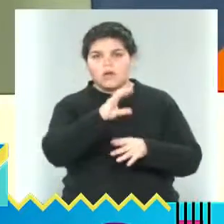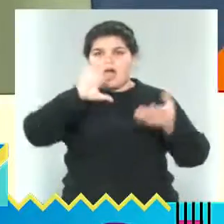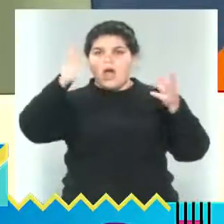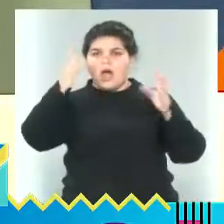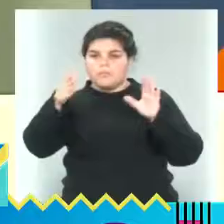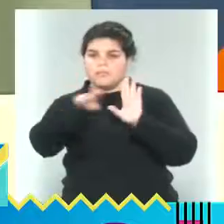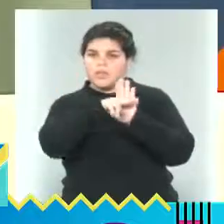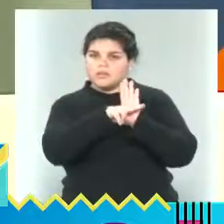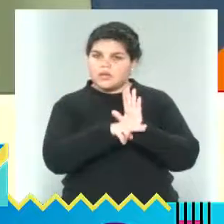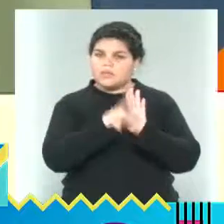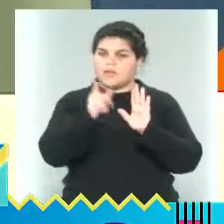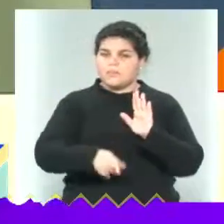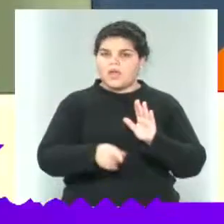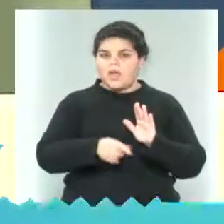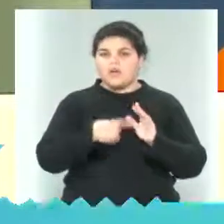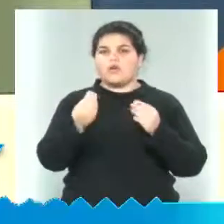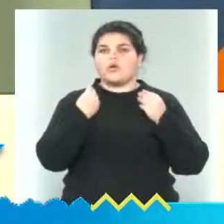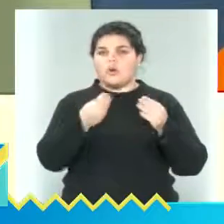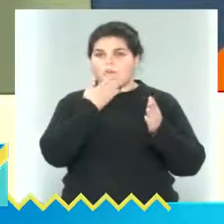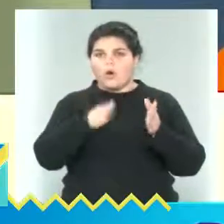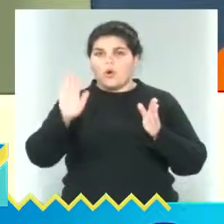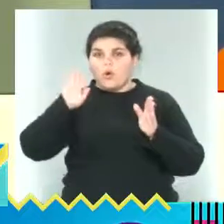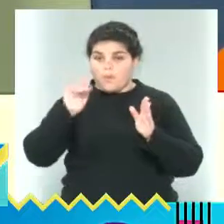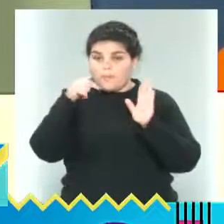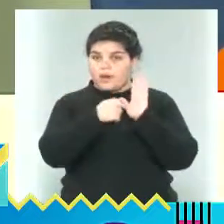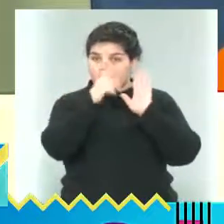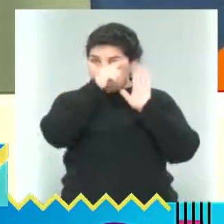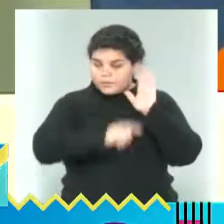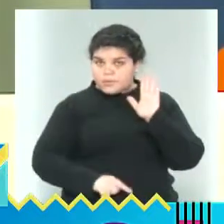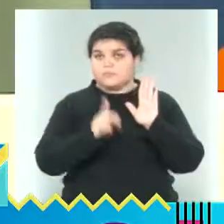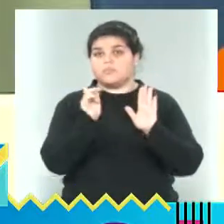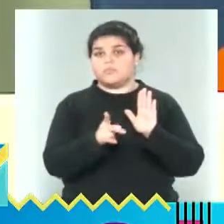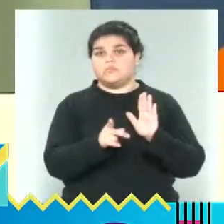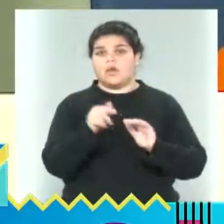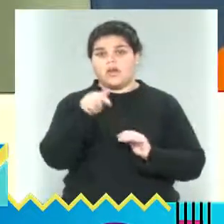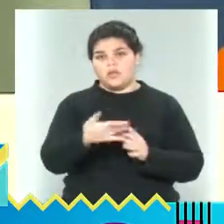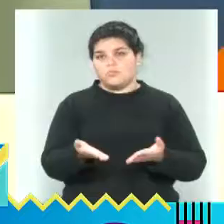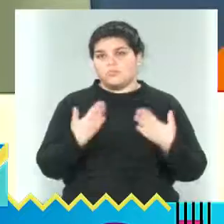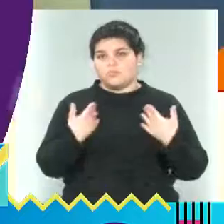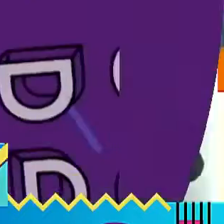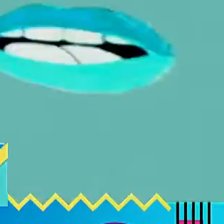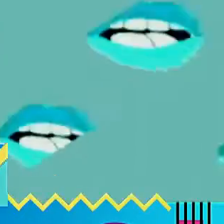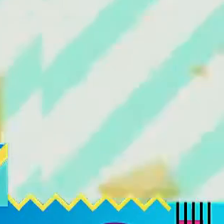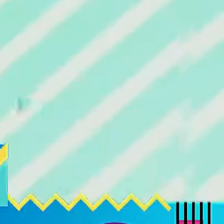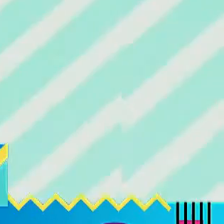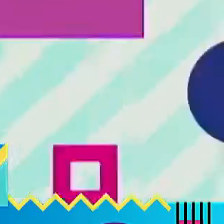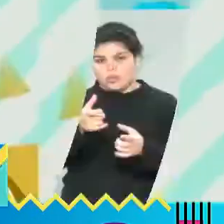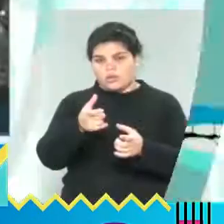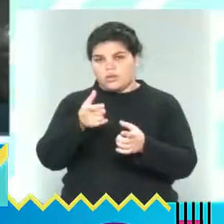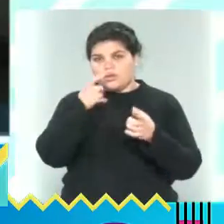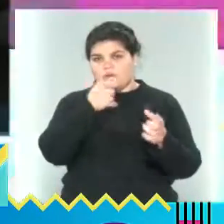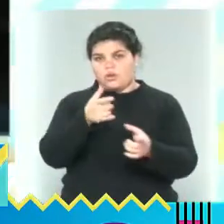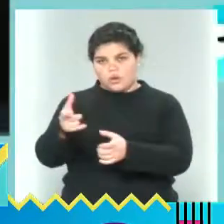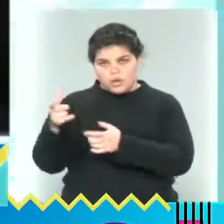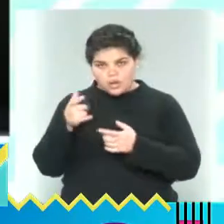ambientales y la aplicación de normativas ambientales, se consigue más controlar sobre todo lo que